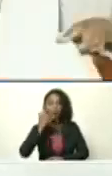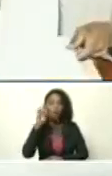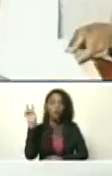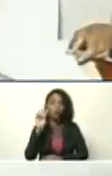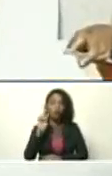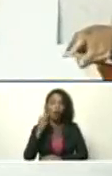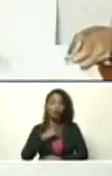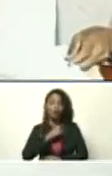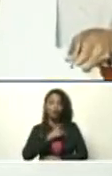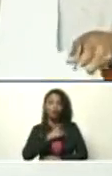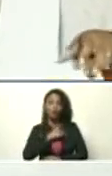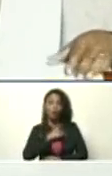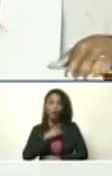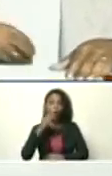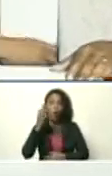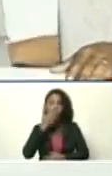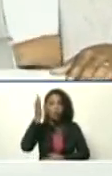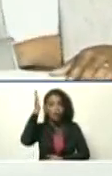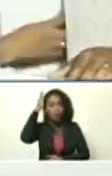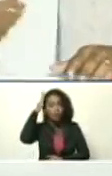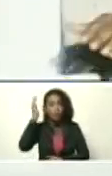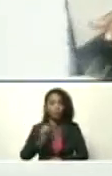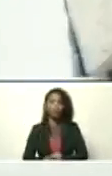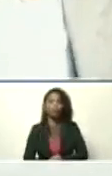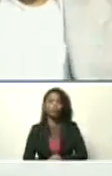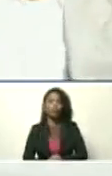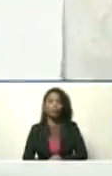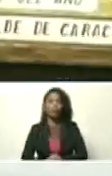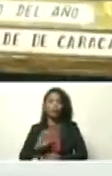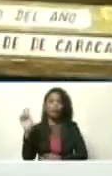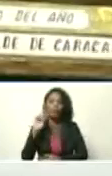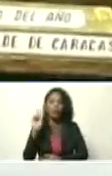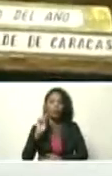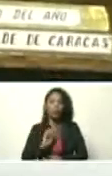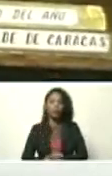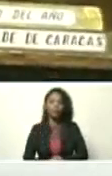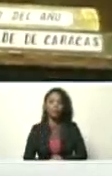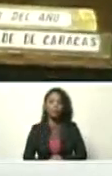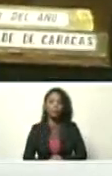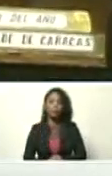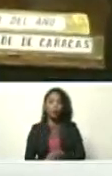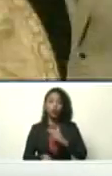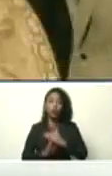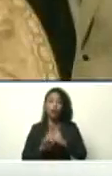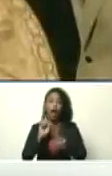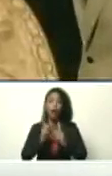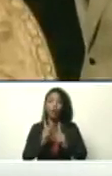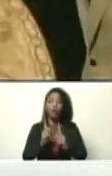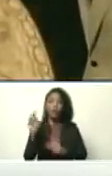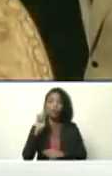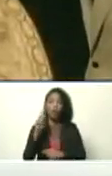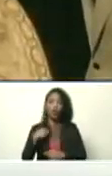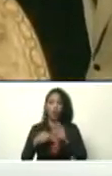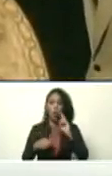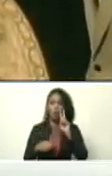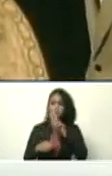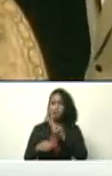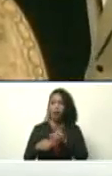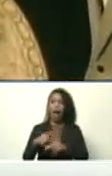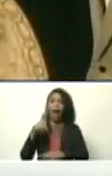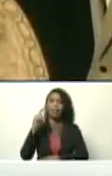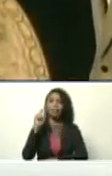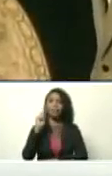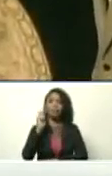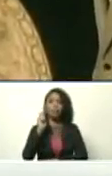afro-venezolanos, nosotros, los indios indo-venezolanos. Todavía hay gente que lo dice, yo lo veo en TikTok. ¿Ustedes